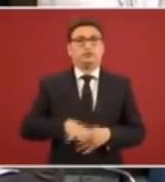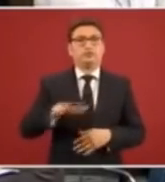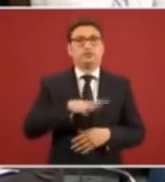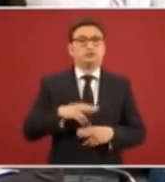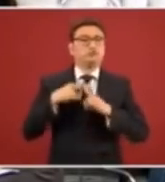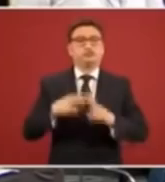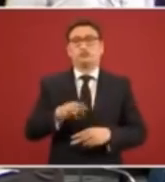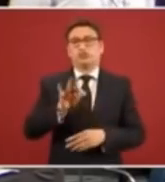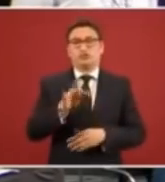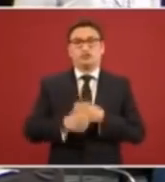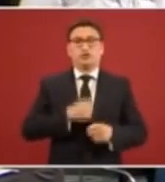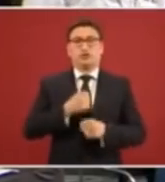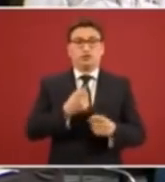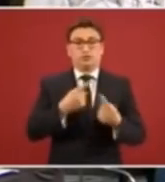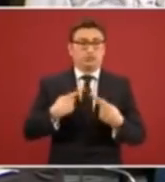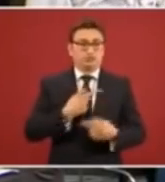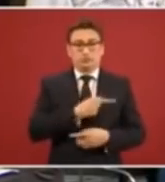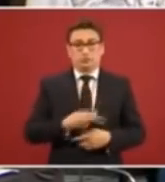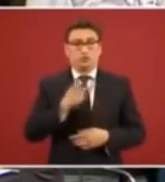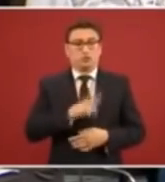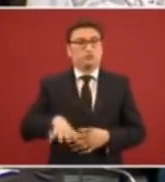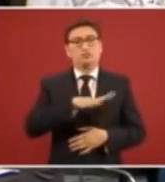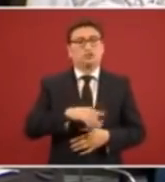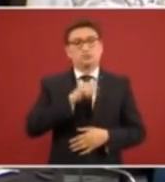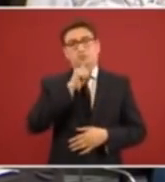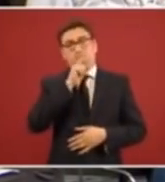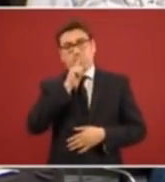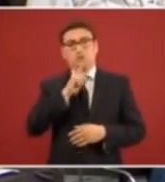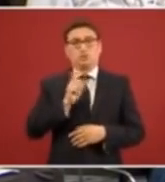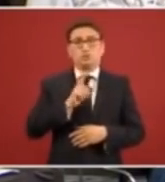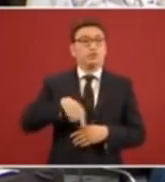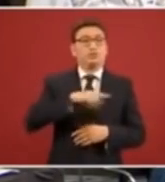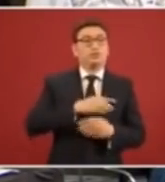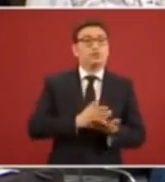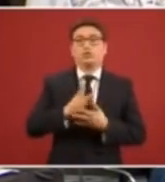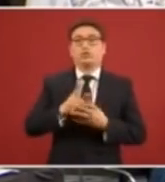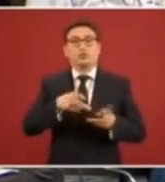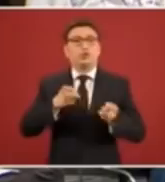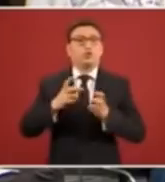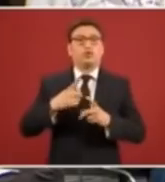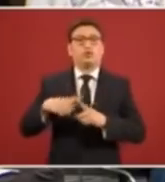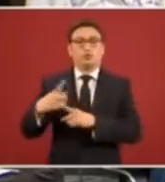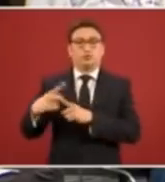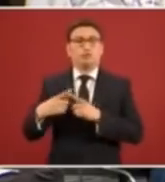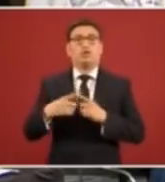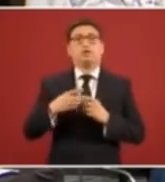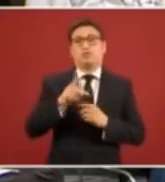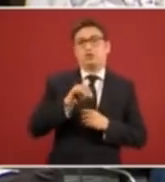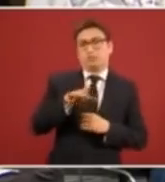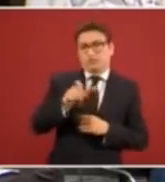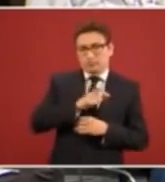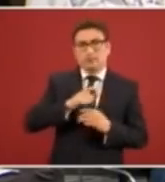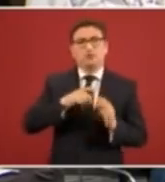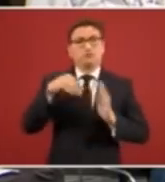40 años en la pobreza y ellos no dijeron nada cuando saqueaban, cuando robaron, cuando llevaron la quiebra a Pemex, petróleo y